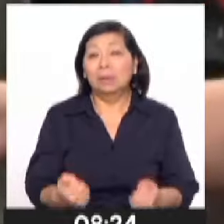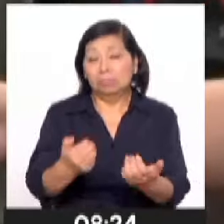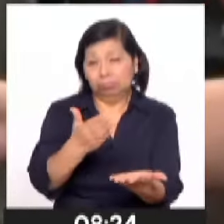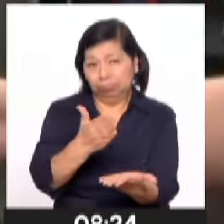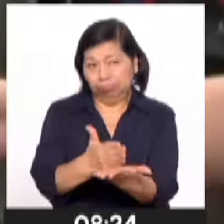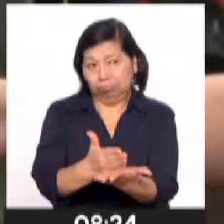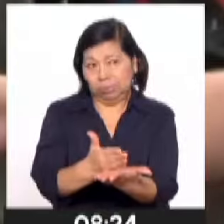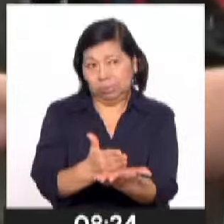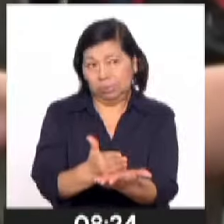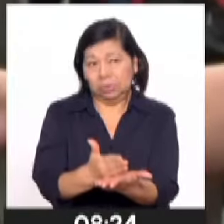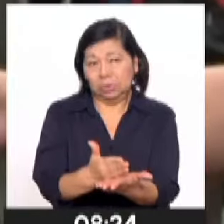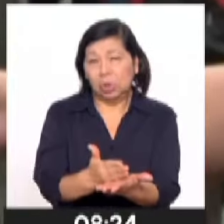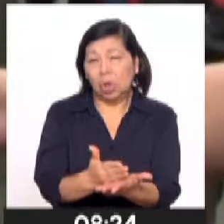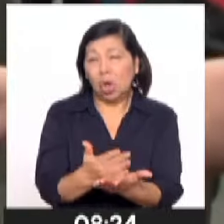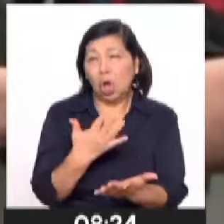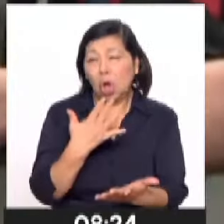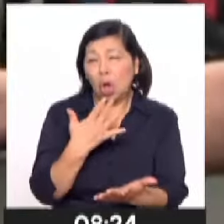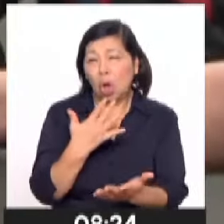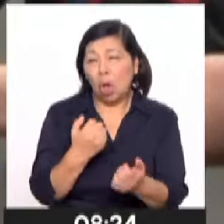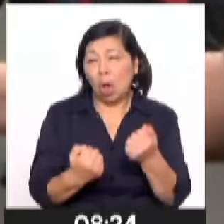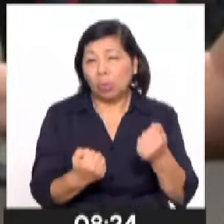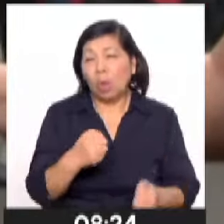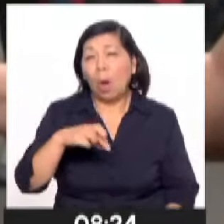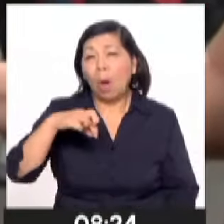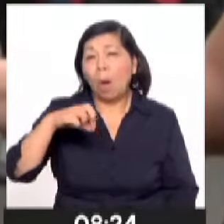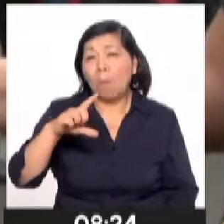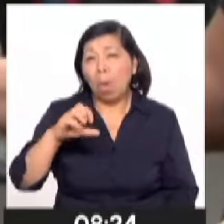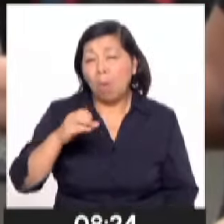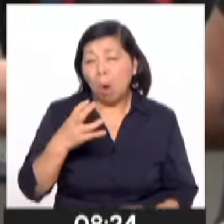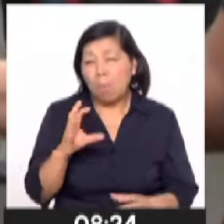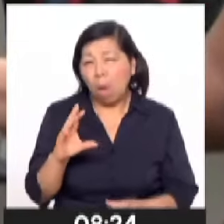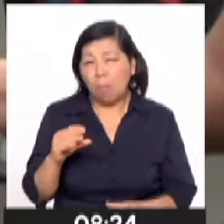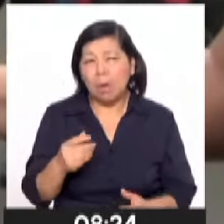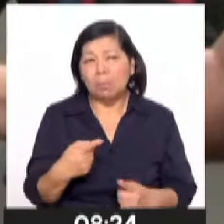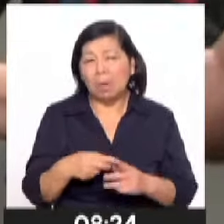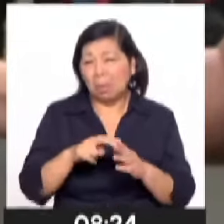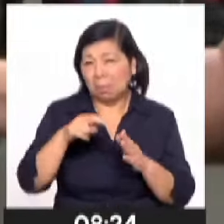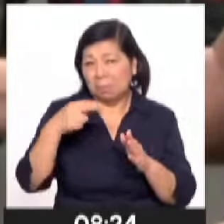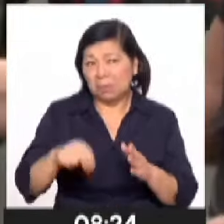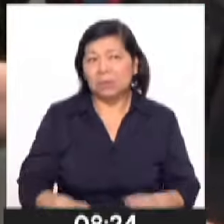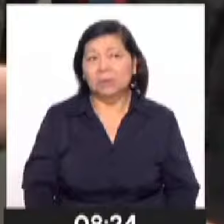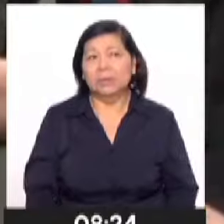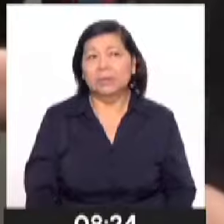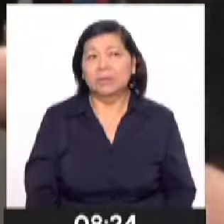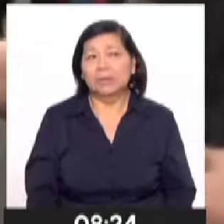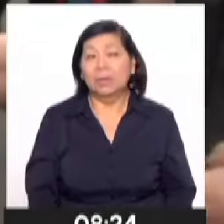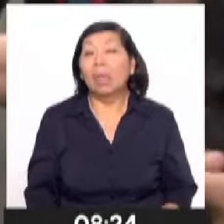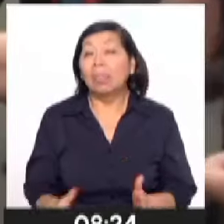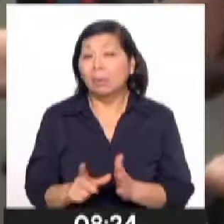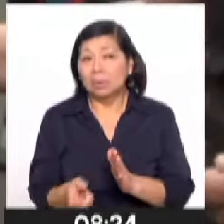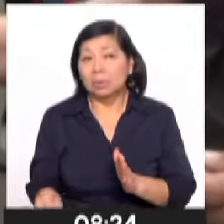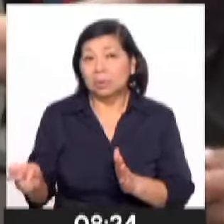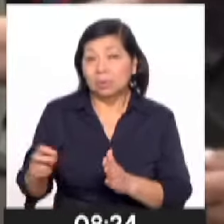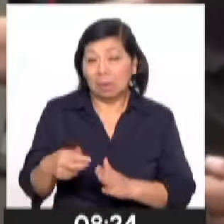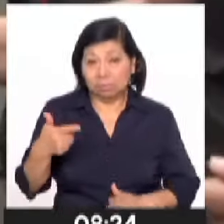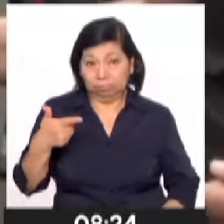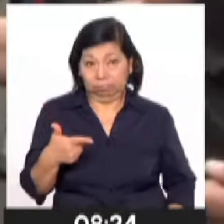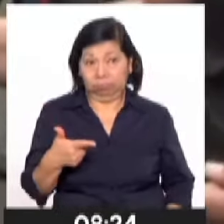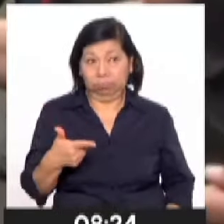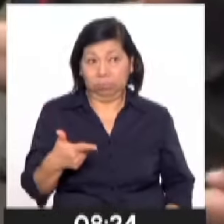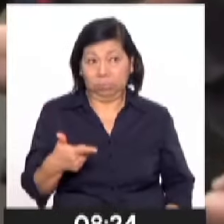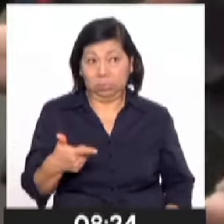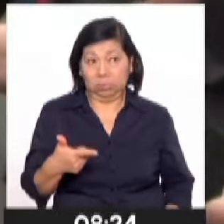un automóvil color plomo. Y se bajaron, ahí se subieron con el arma,